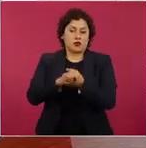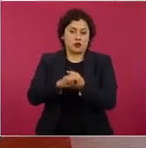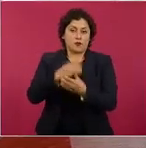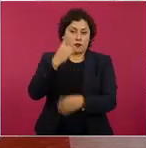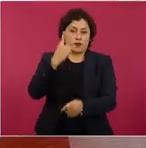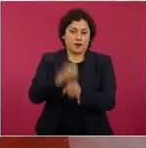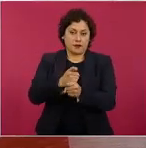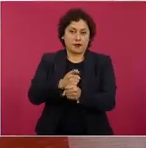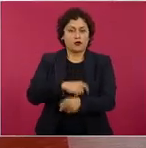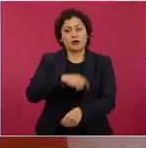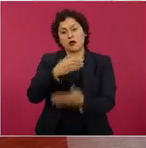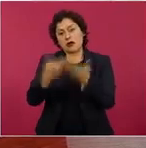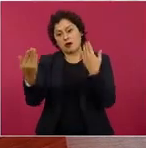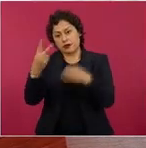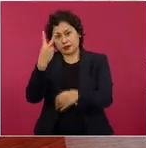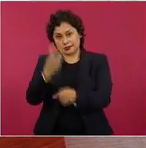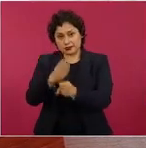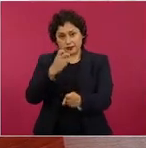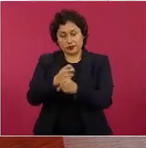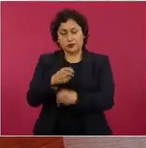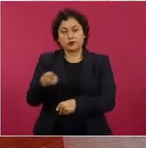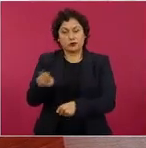En el primero creo que salieron de